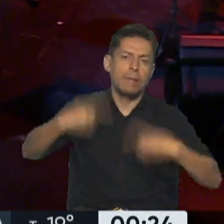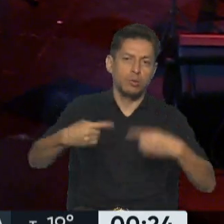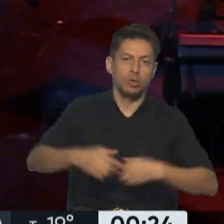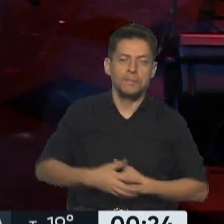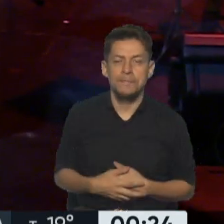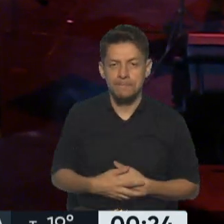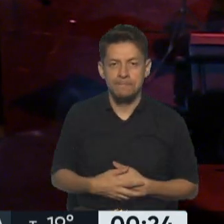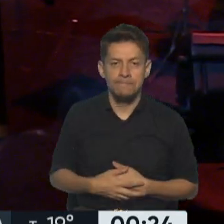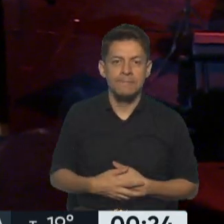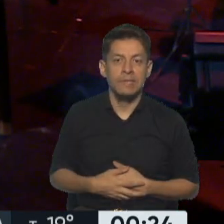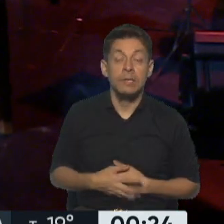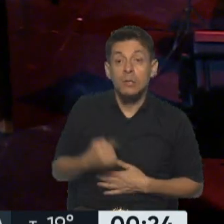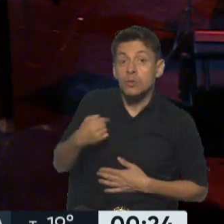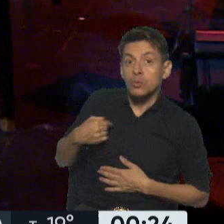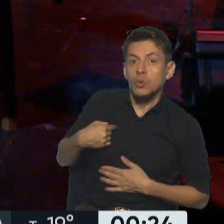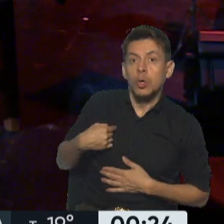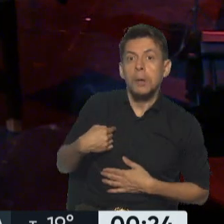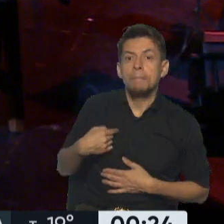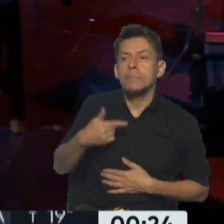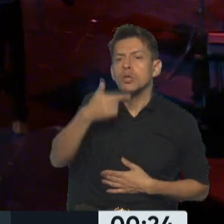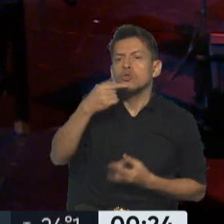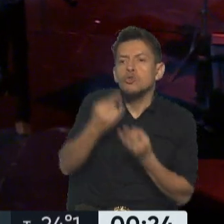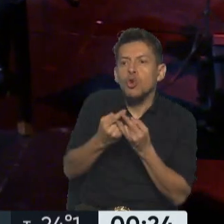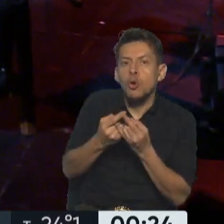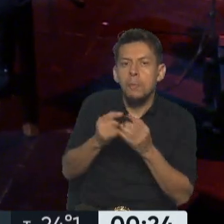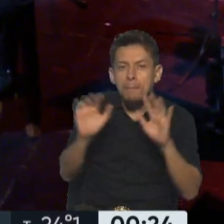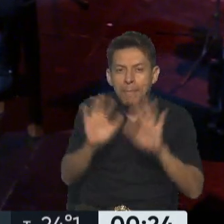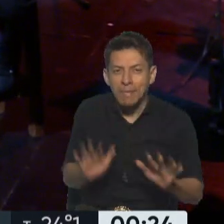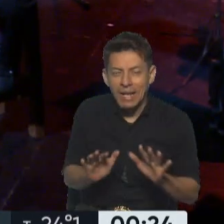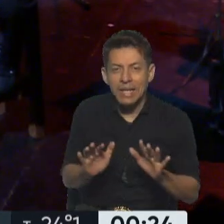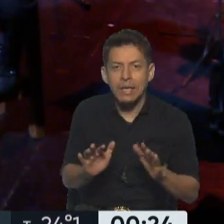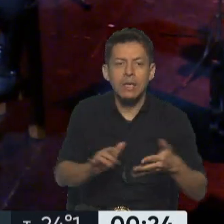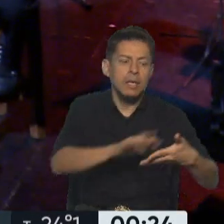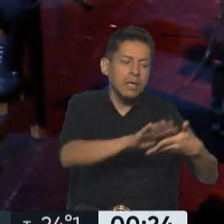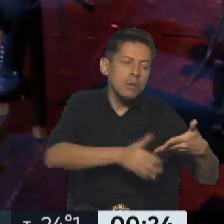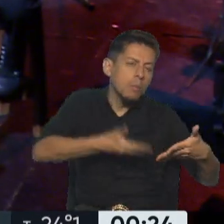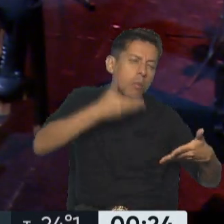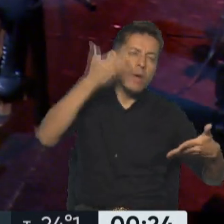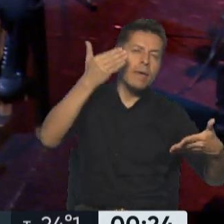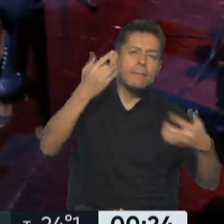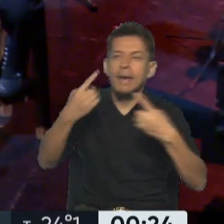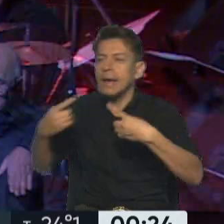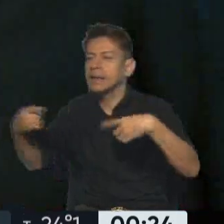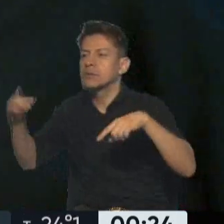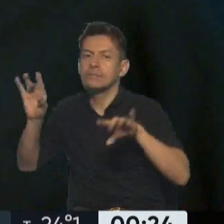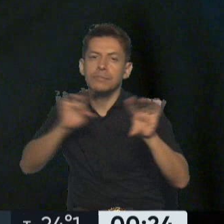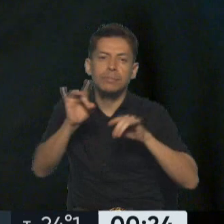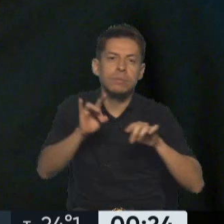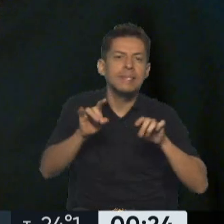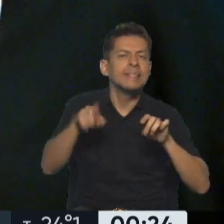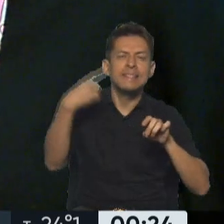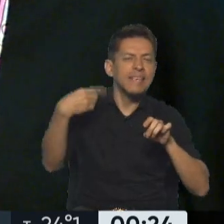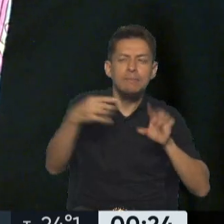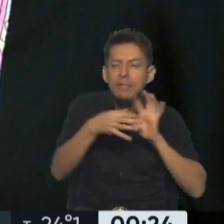armar este espectáculo con poemas y canciones desde la idea de la pobreza. Siempre volvemos a la